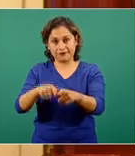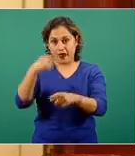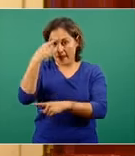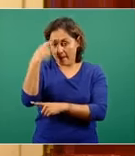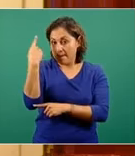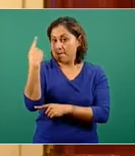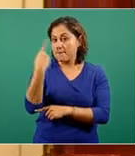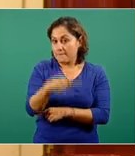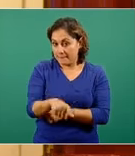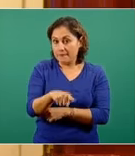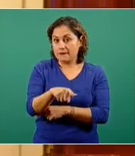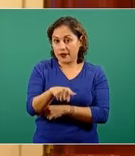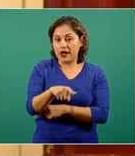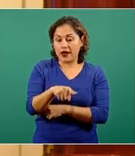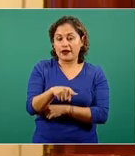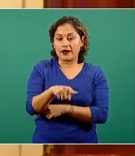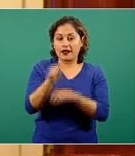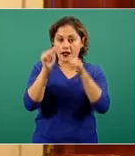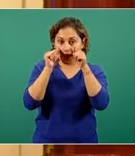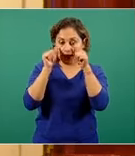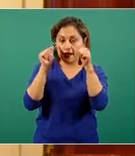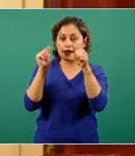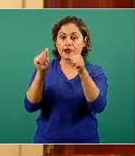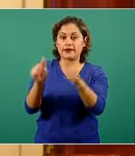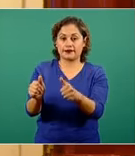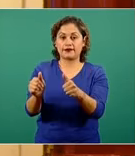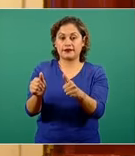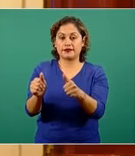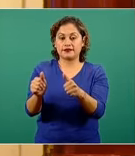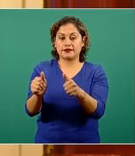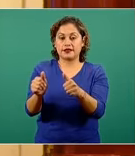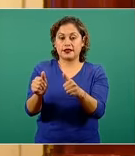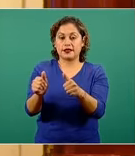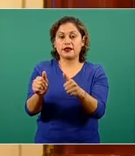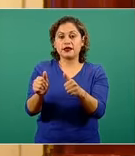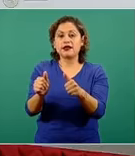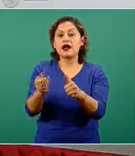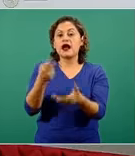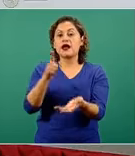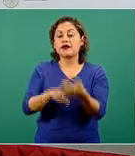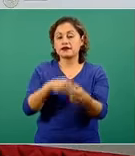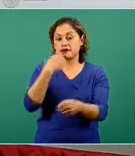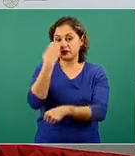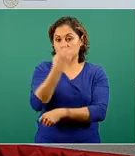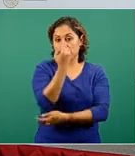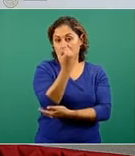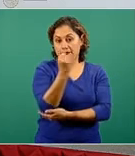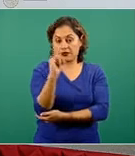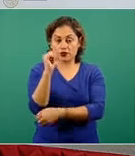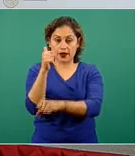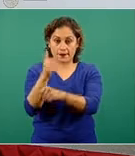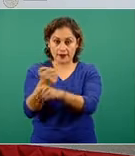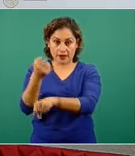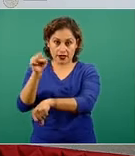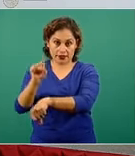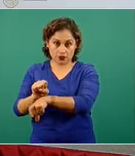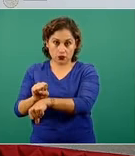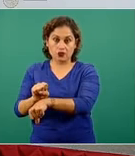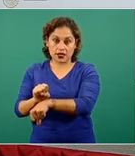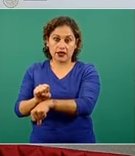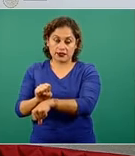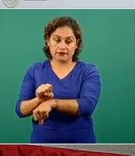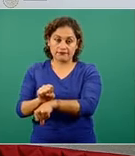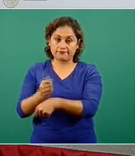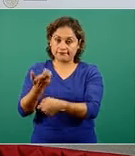poder dividir los grupos precisamente de preescolar, escolar, en este caso primaria y secundaria, es decir,